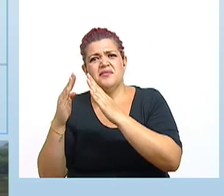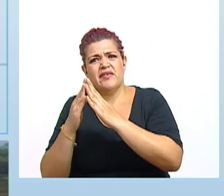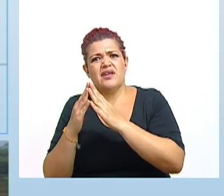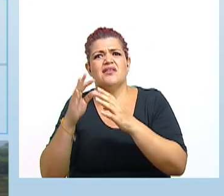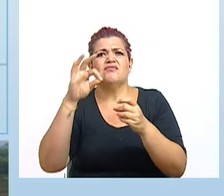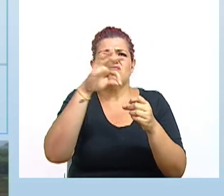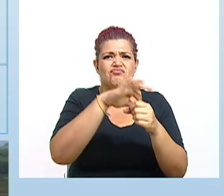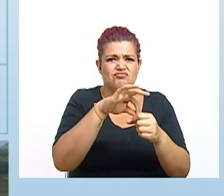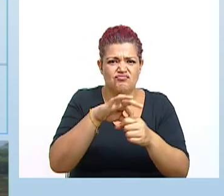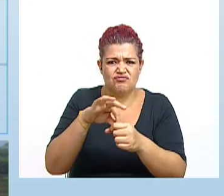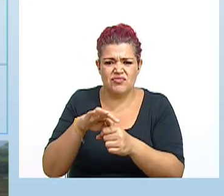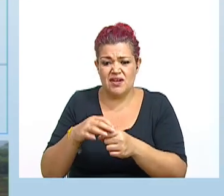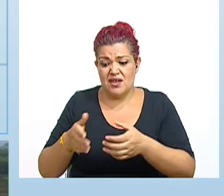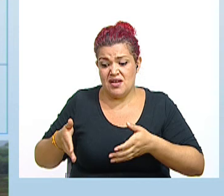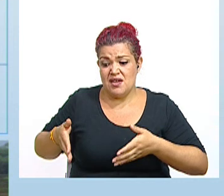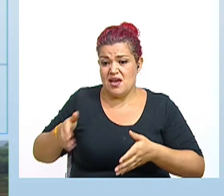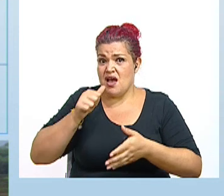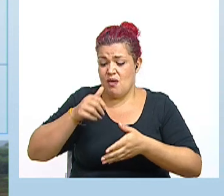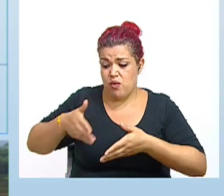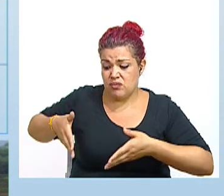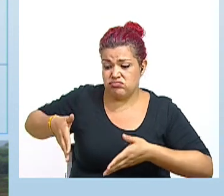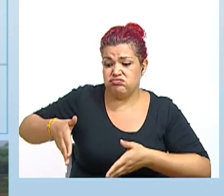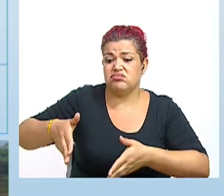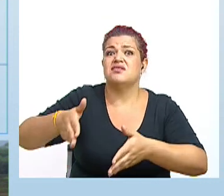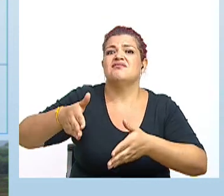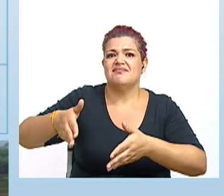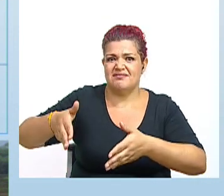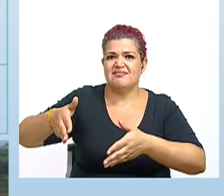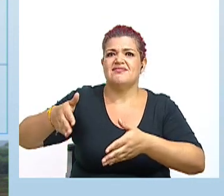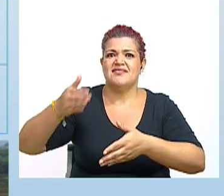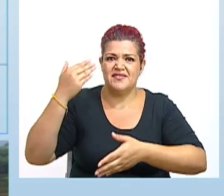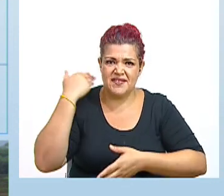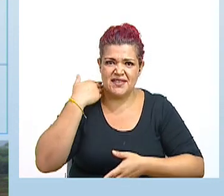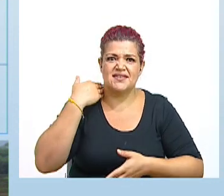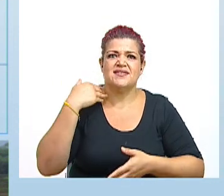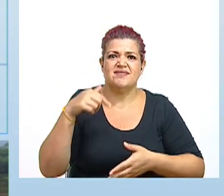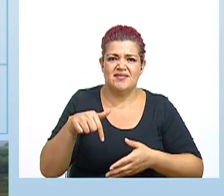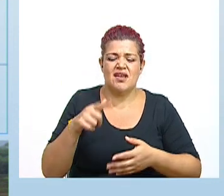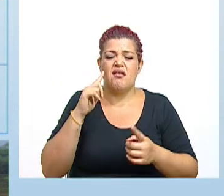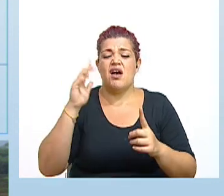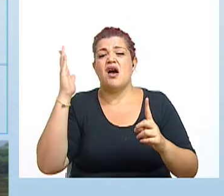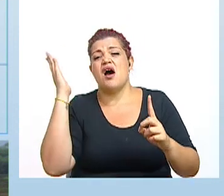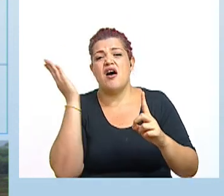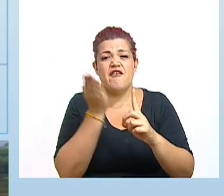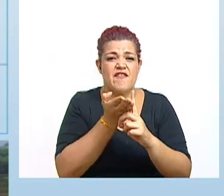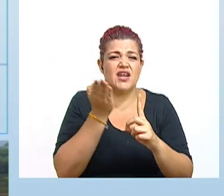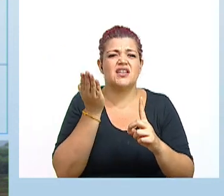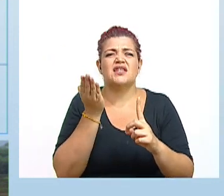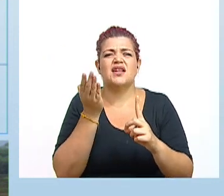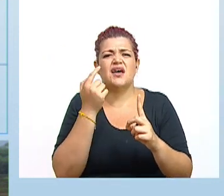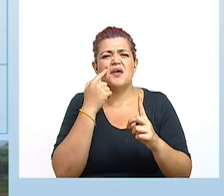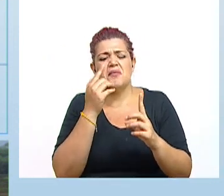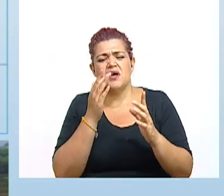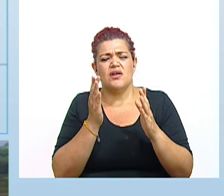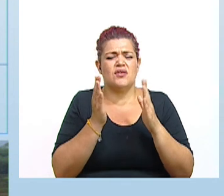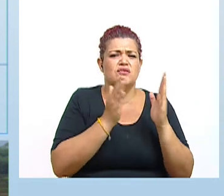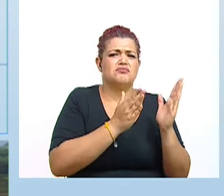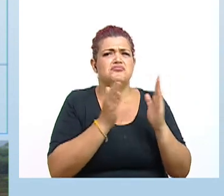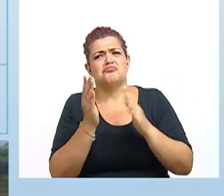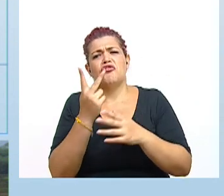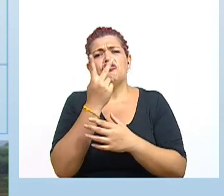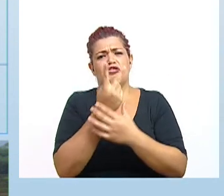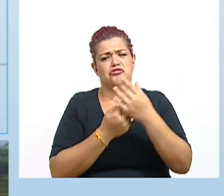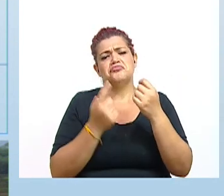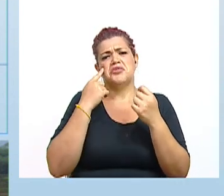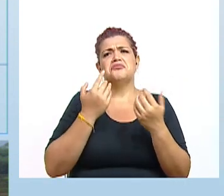las alcantarillas. En el caso de la agricultura podemos notar que la afectación podemos distribuirla acá en dos ámbitos